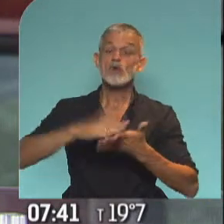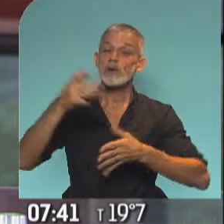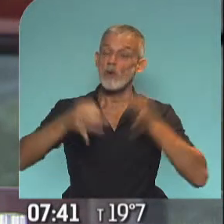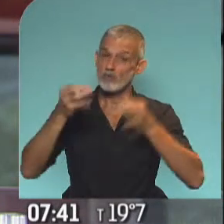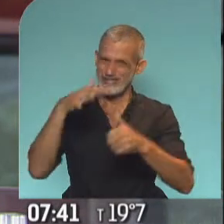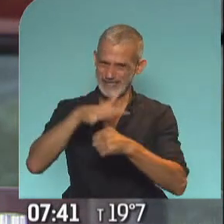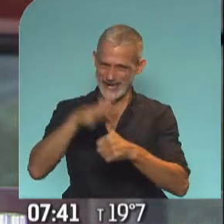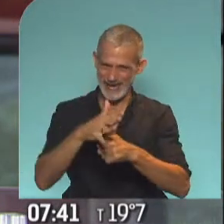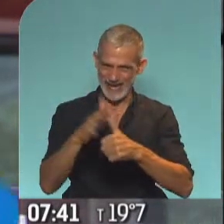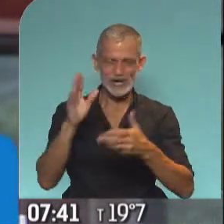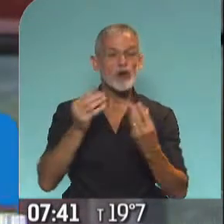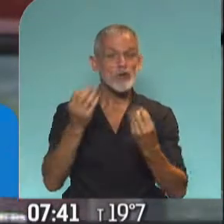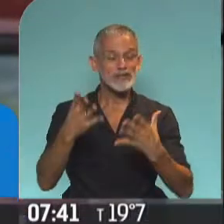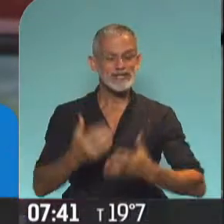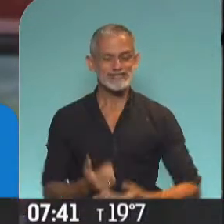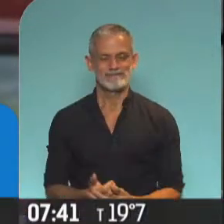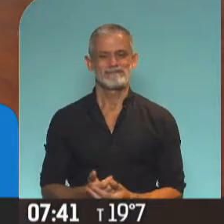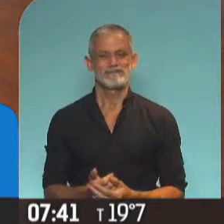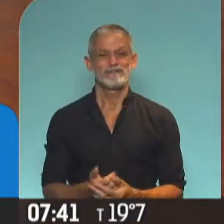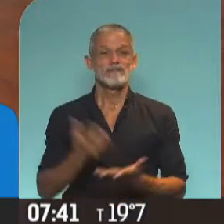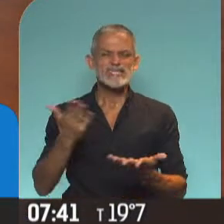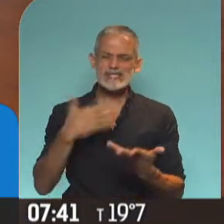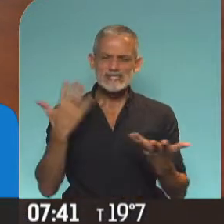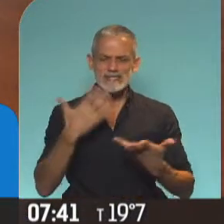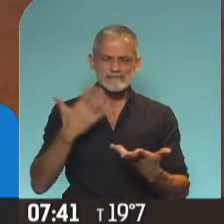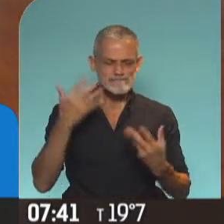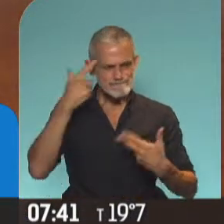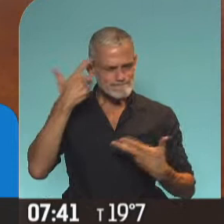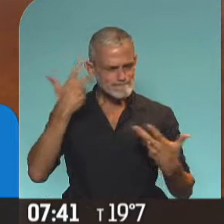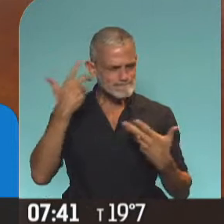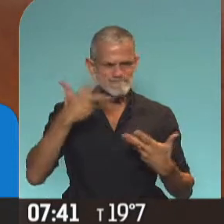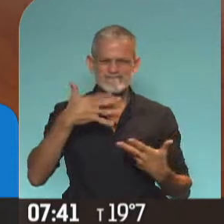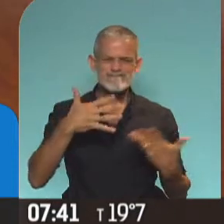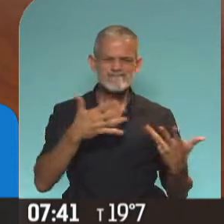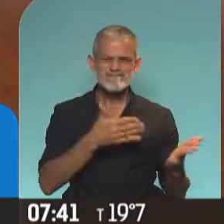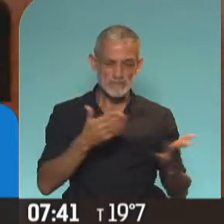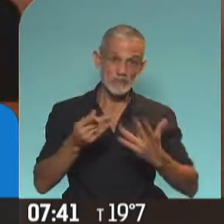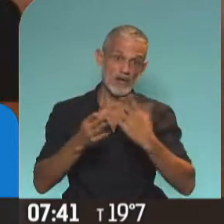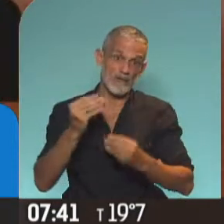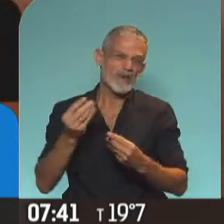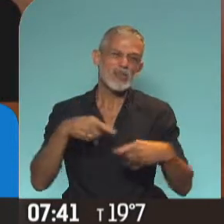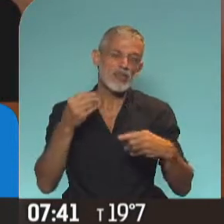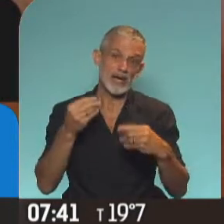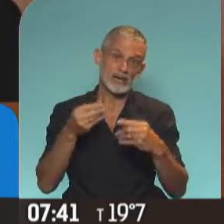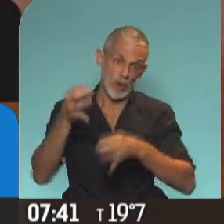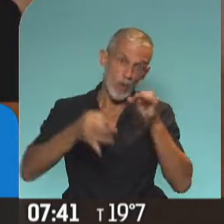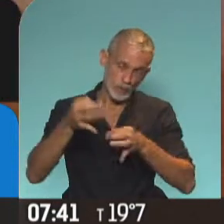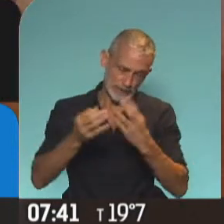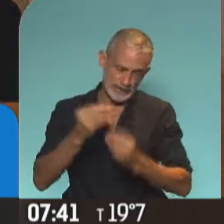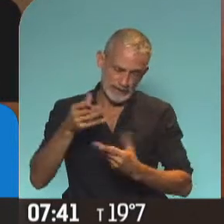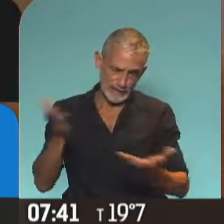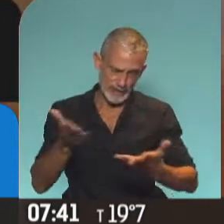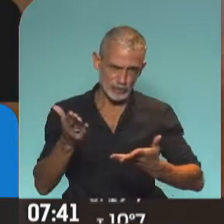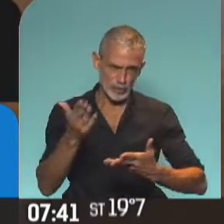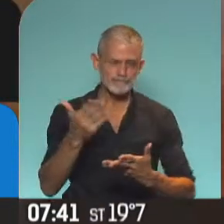cómo estás abuela como es tan bueno tratando de entender qué es lo que falló en principio la justicia en el caso úrsula digo